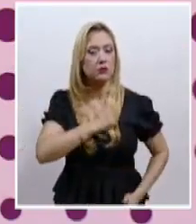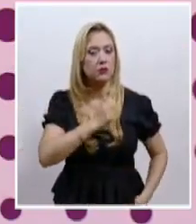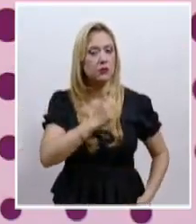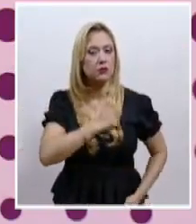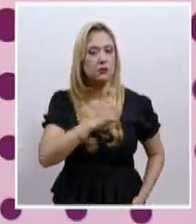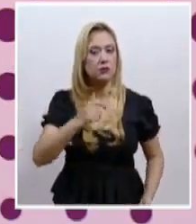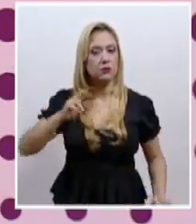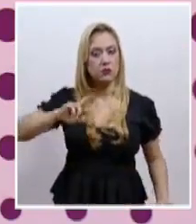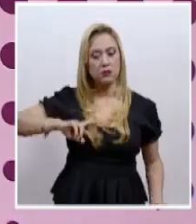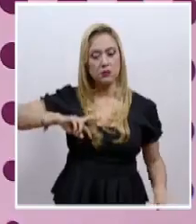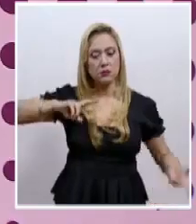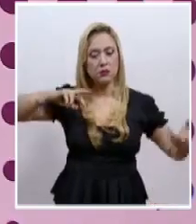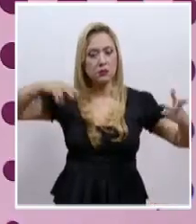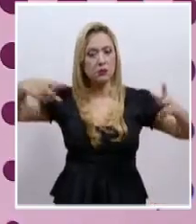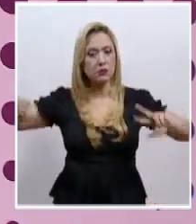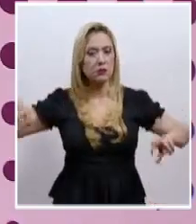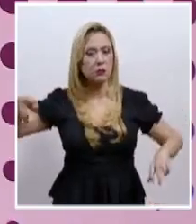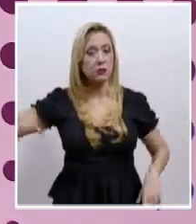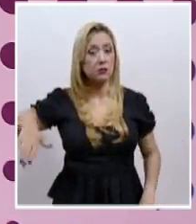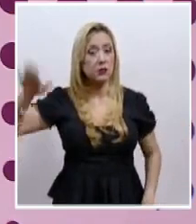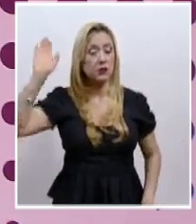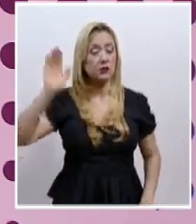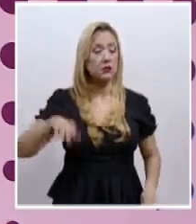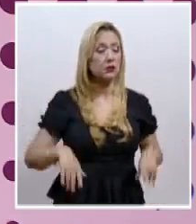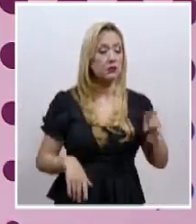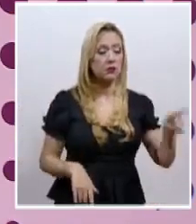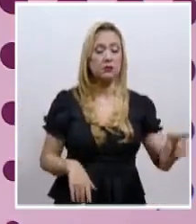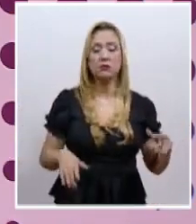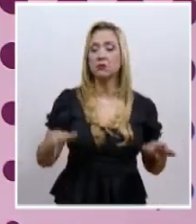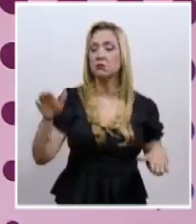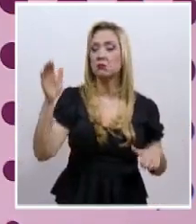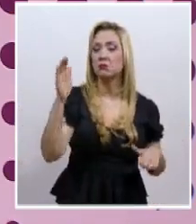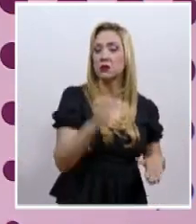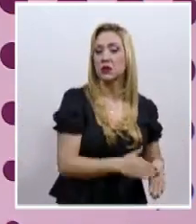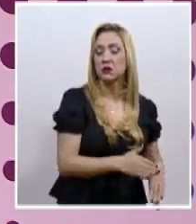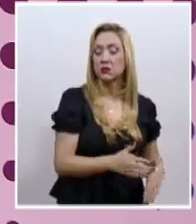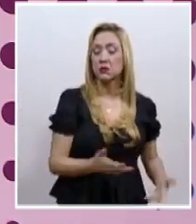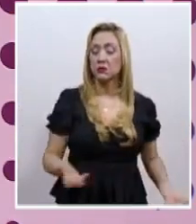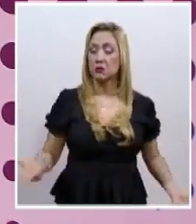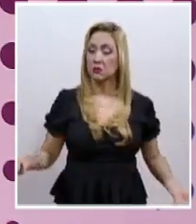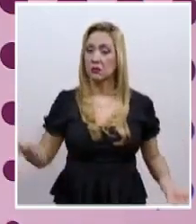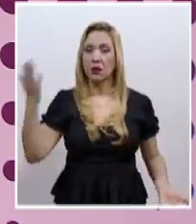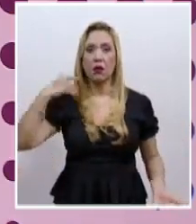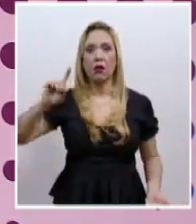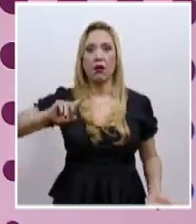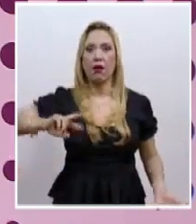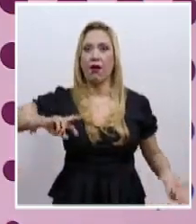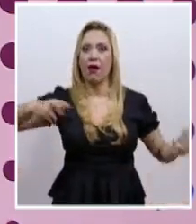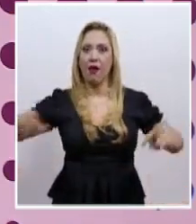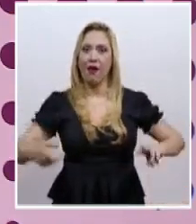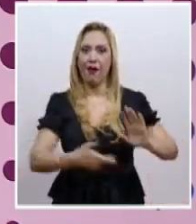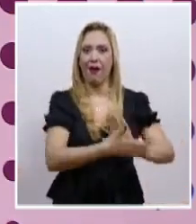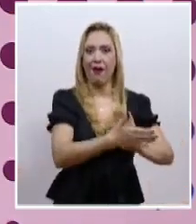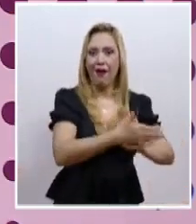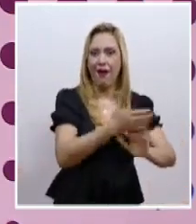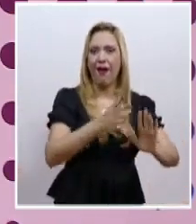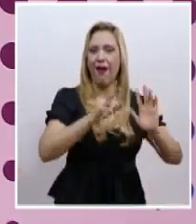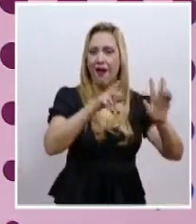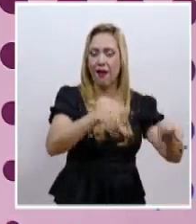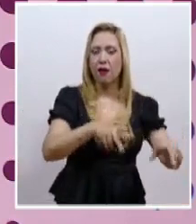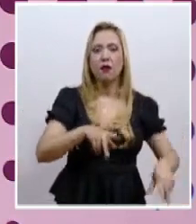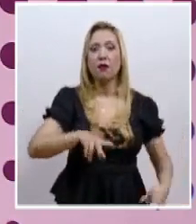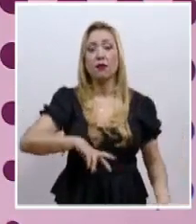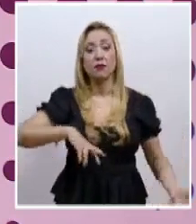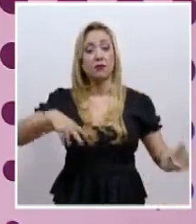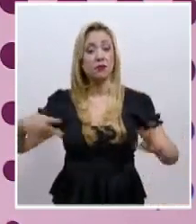a ser completamente al revés, es un 20% más lo que se gasta en defensa y Marina que lo que